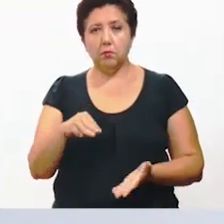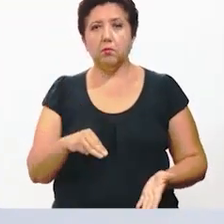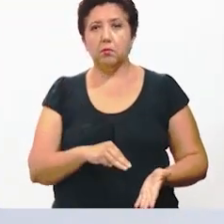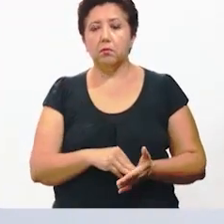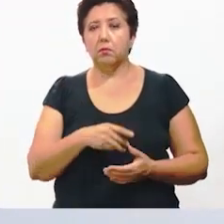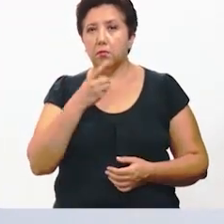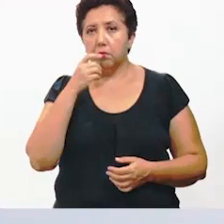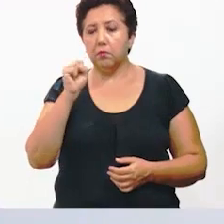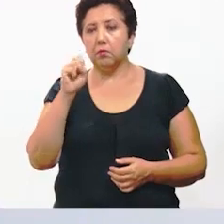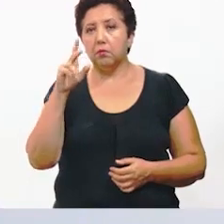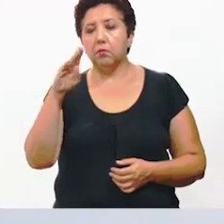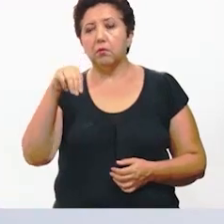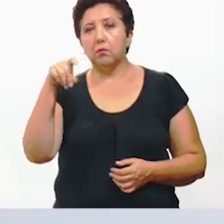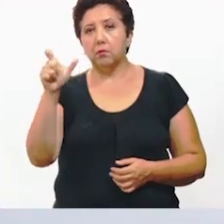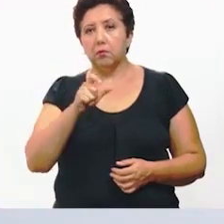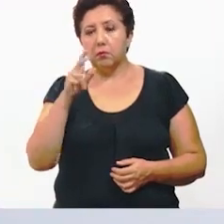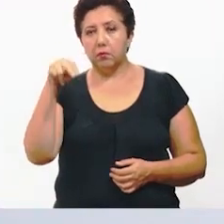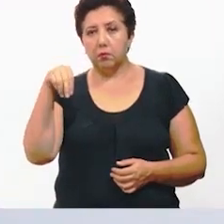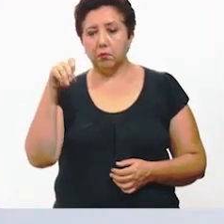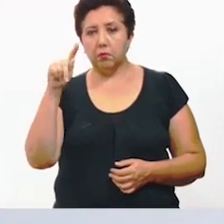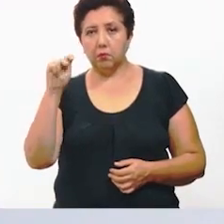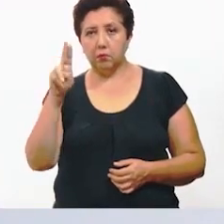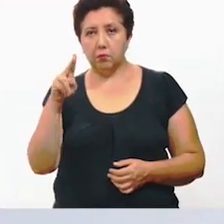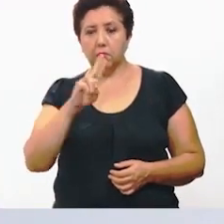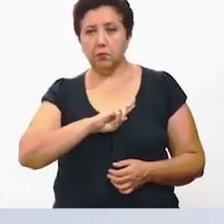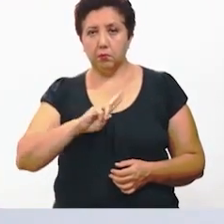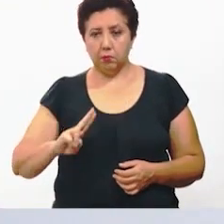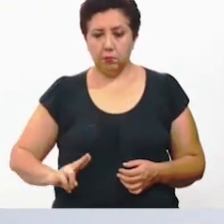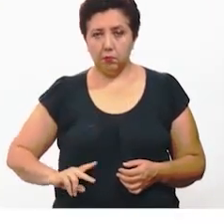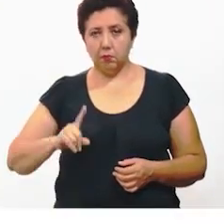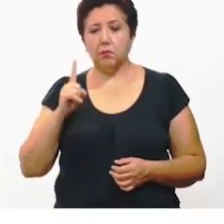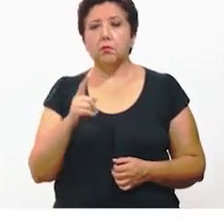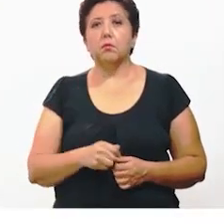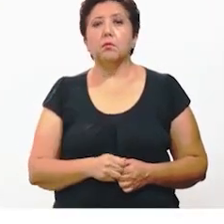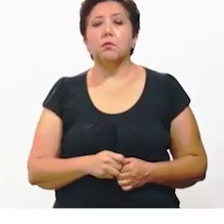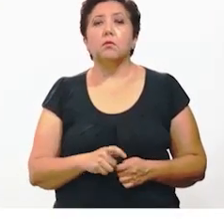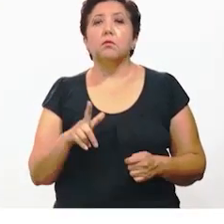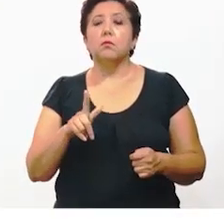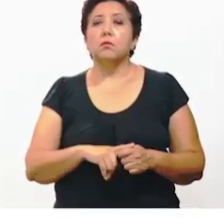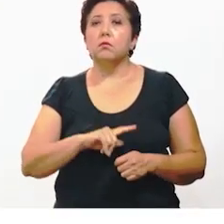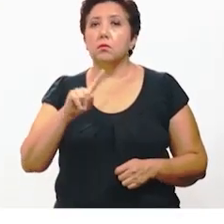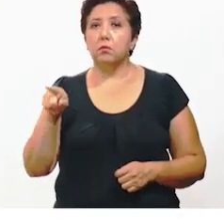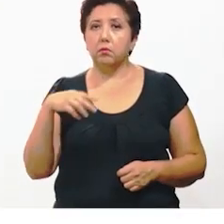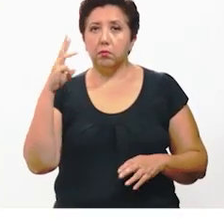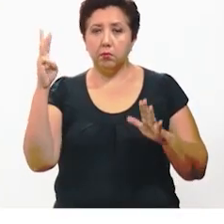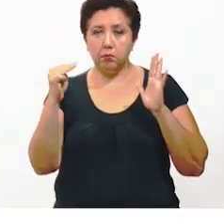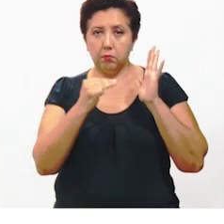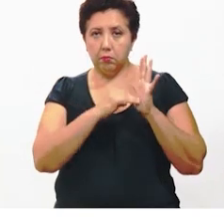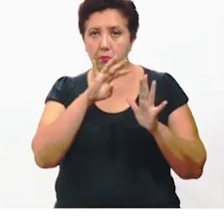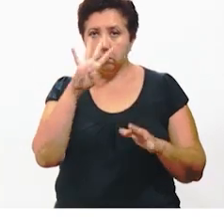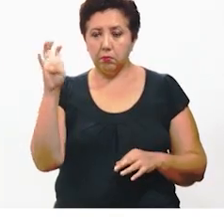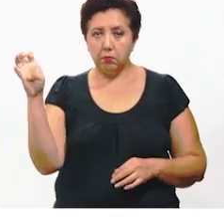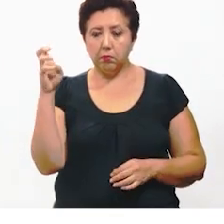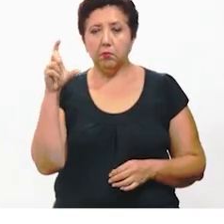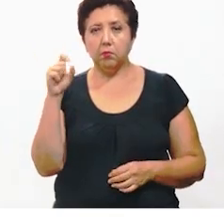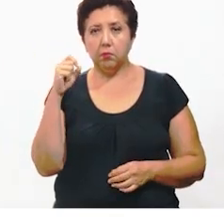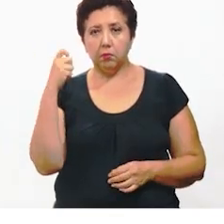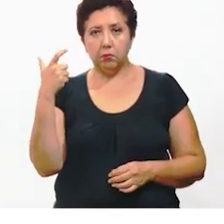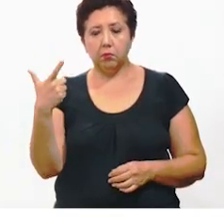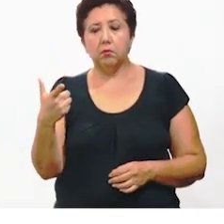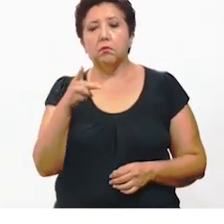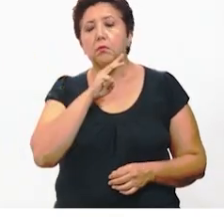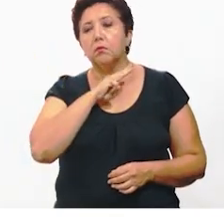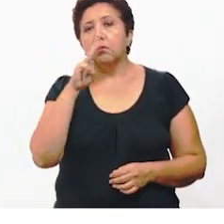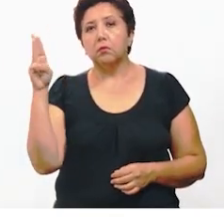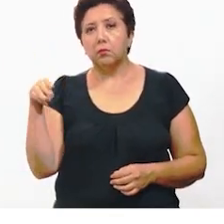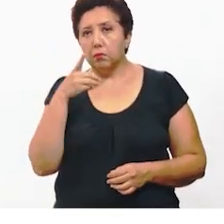Mérida, Soncahuich, Maxcanún y Umán con un caso. En total son 3.427 las personas